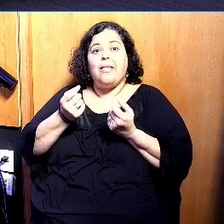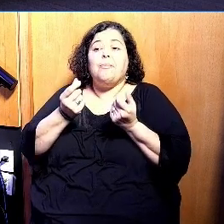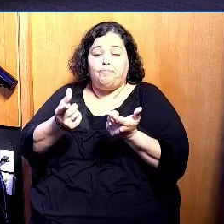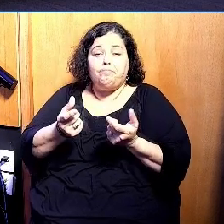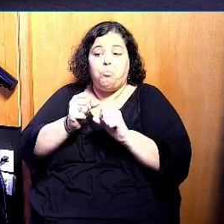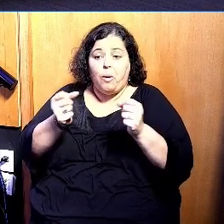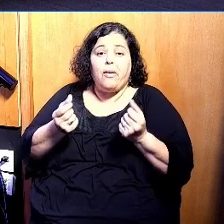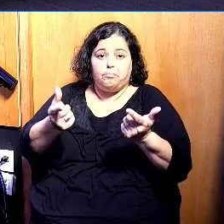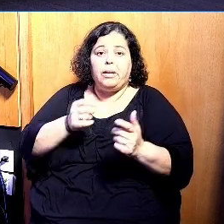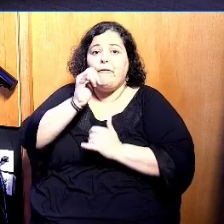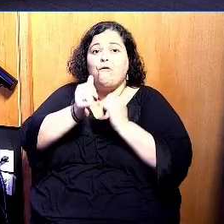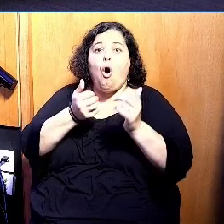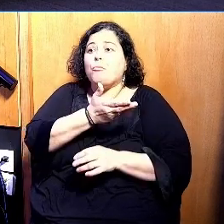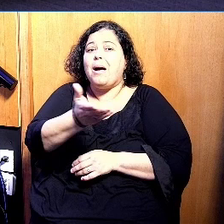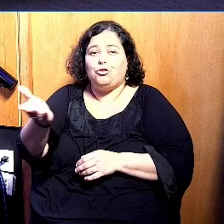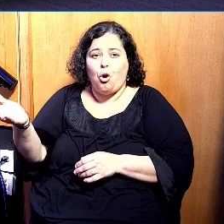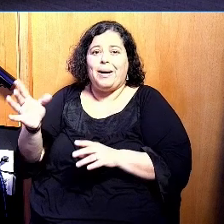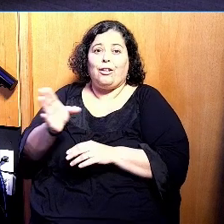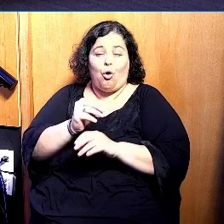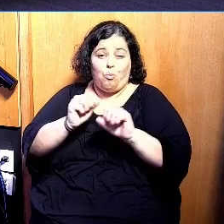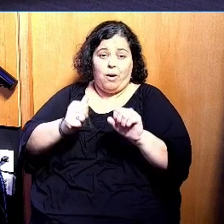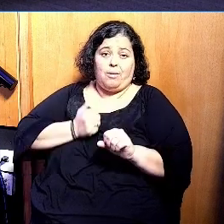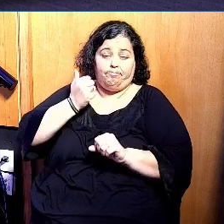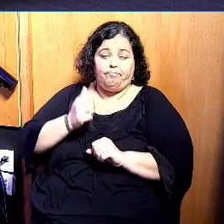poder explotarla de forma ágil y correcta.